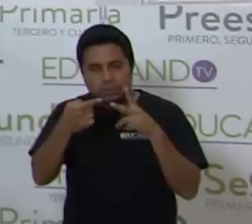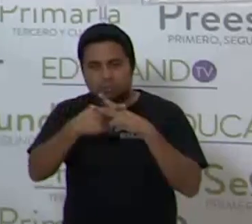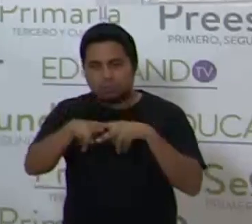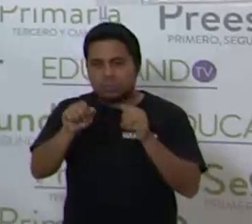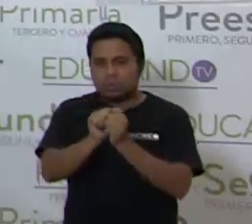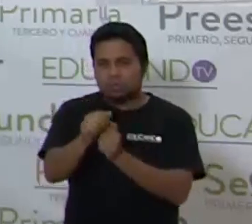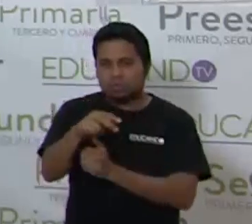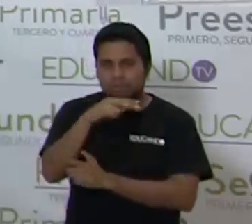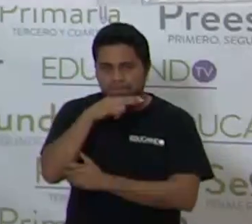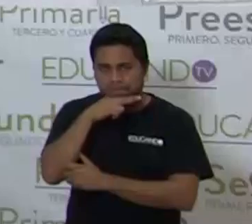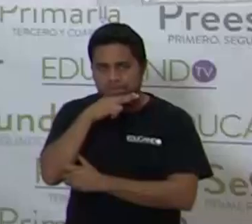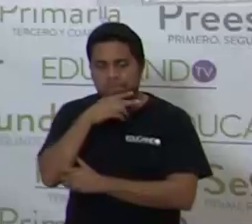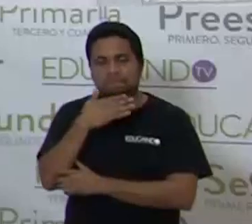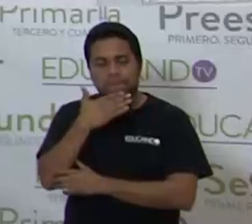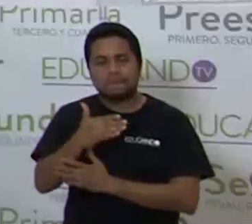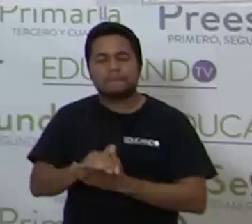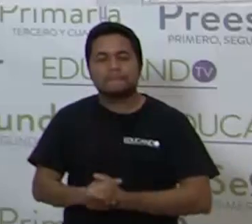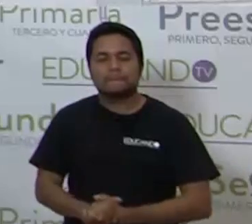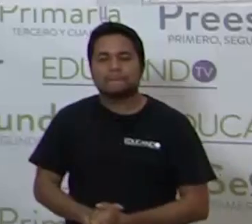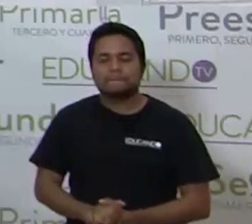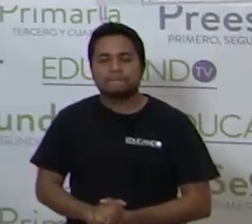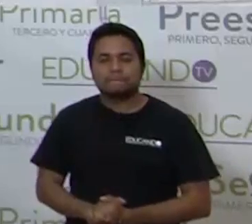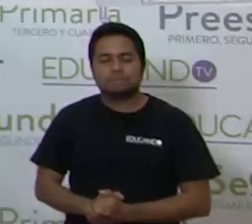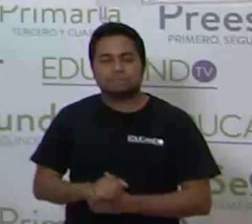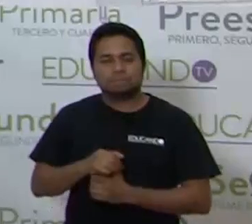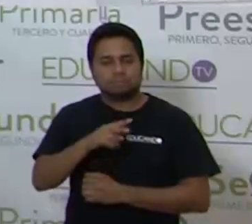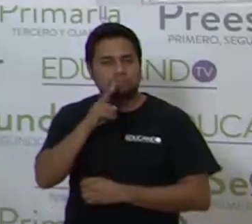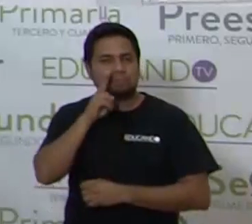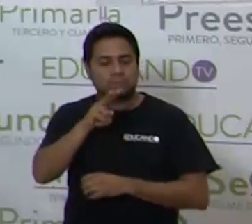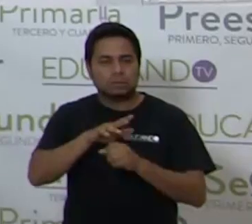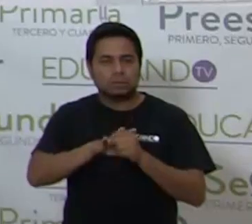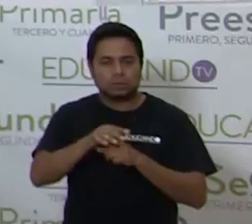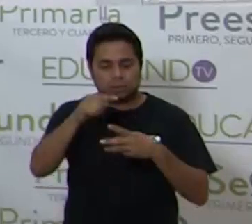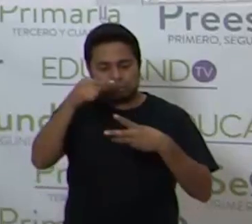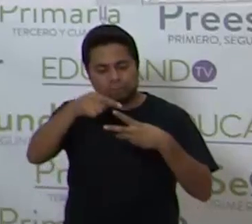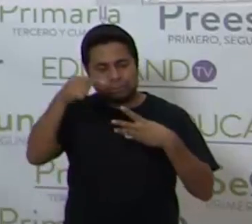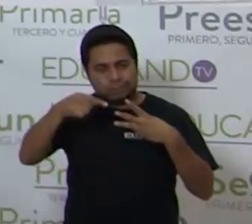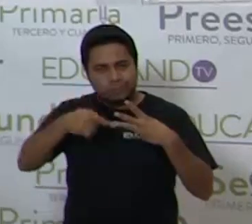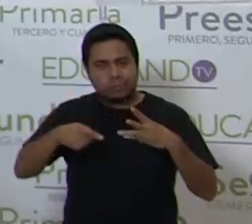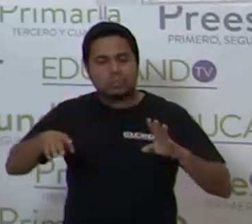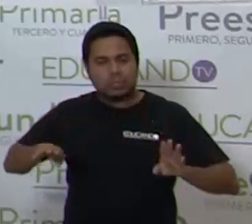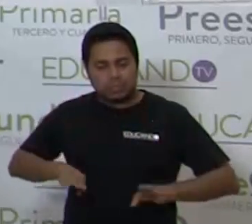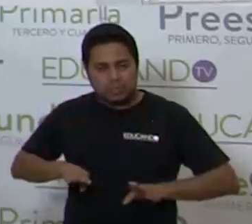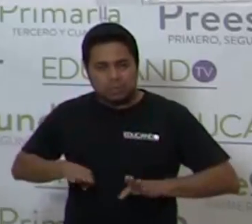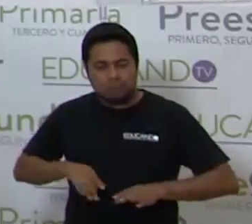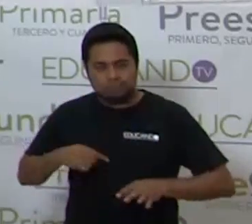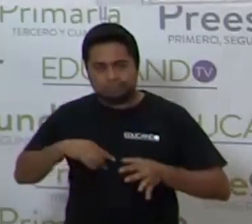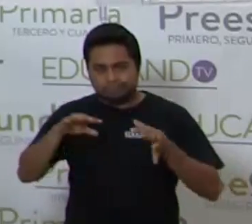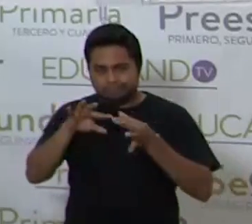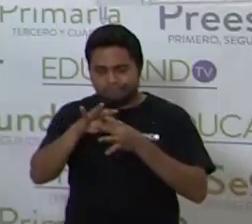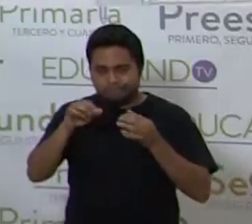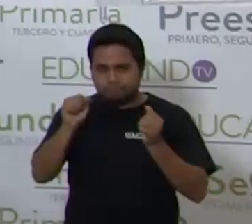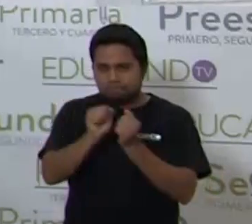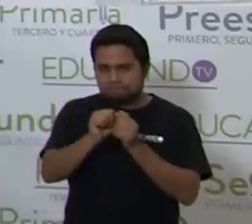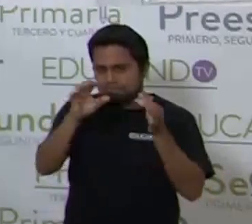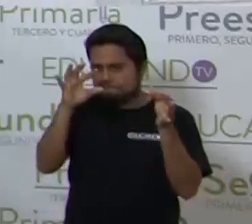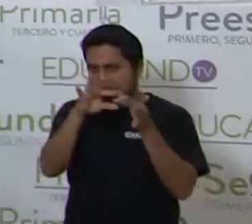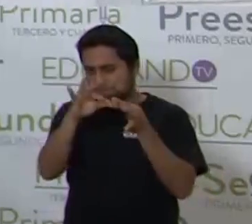verbo. Ahora bien, vamos a ver las 3 características de las que yo te hablaba en base a las